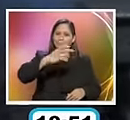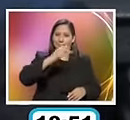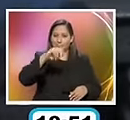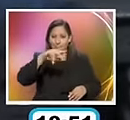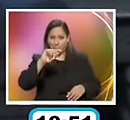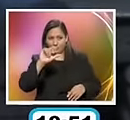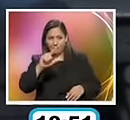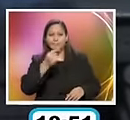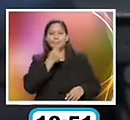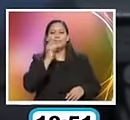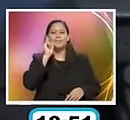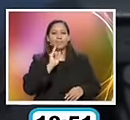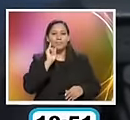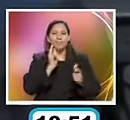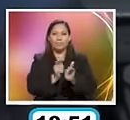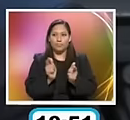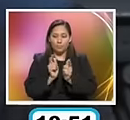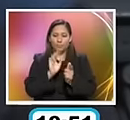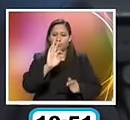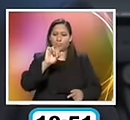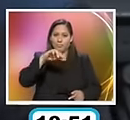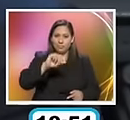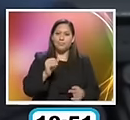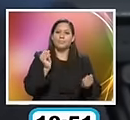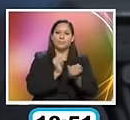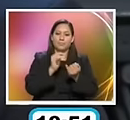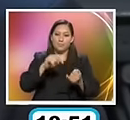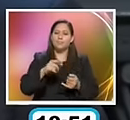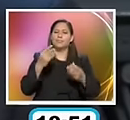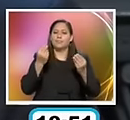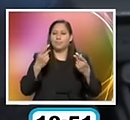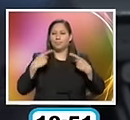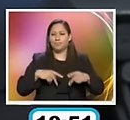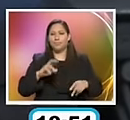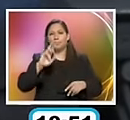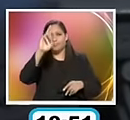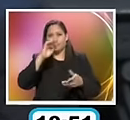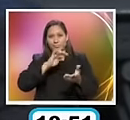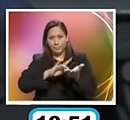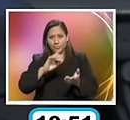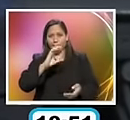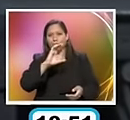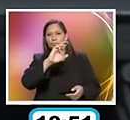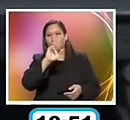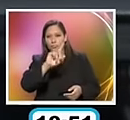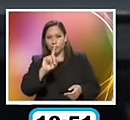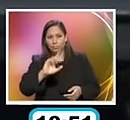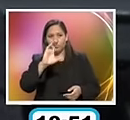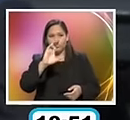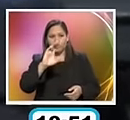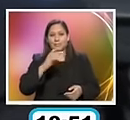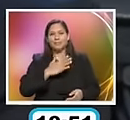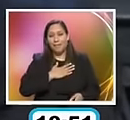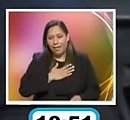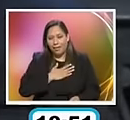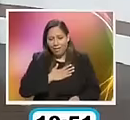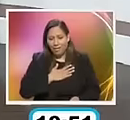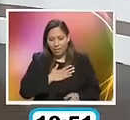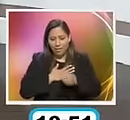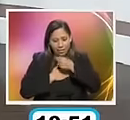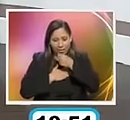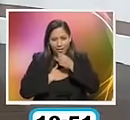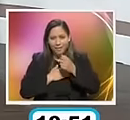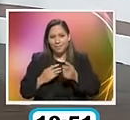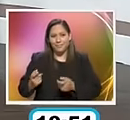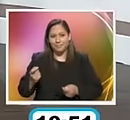todas las niñas del club de fans. También tenemos acá grandes colaboradoras como Cruxita, que he cansado, el baile y la altura. Cansado